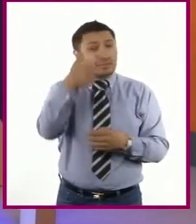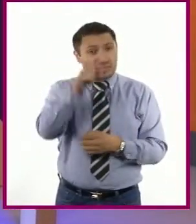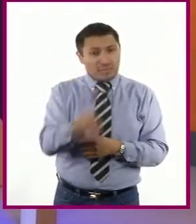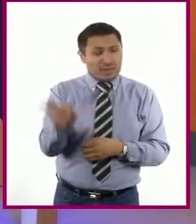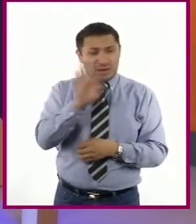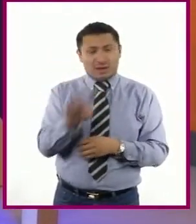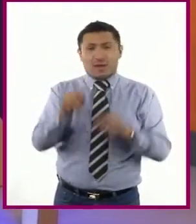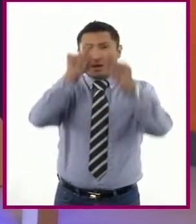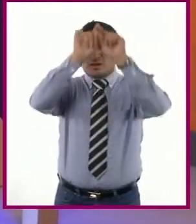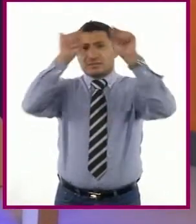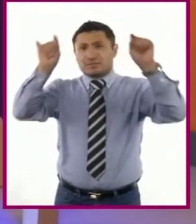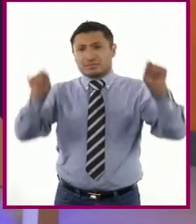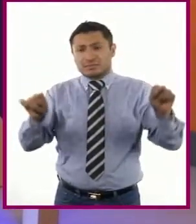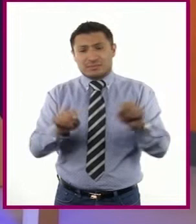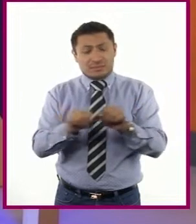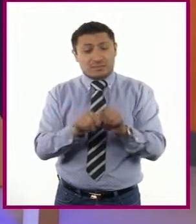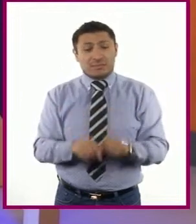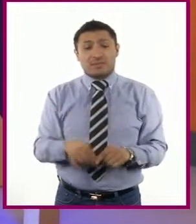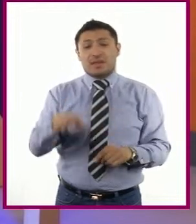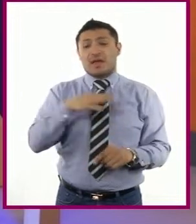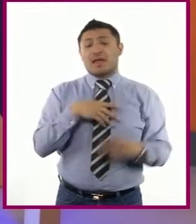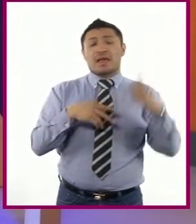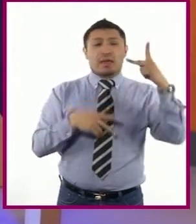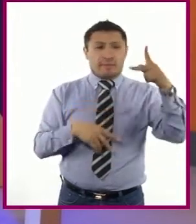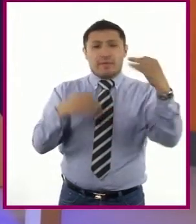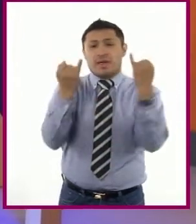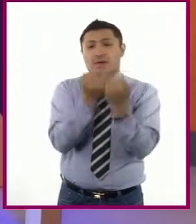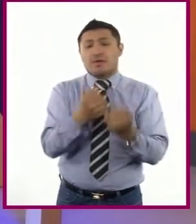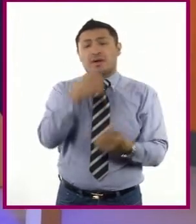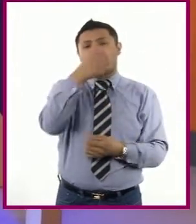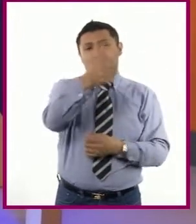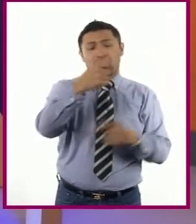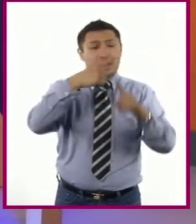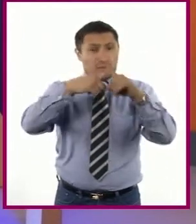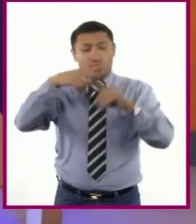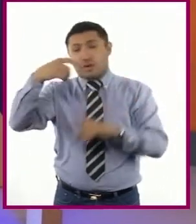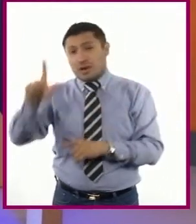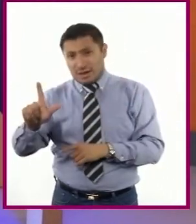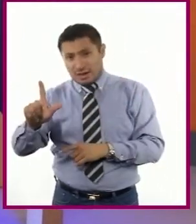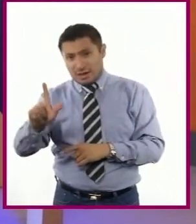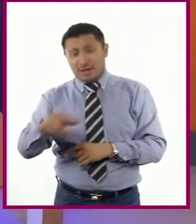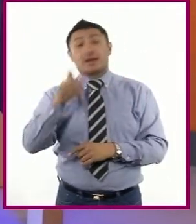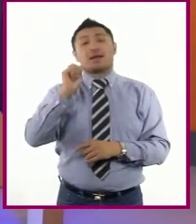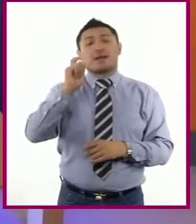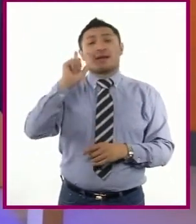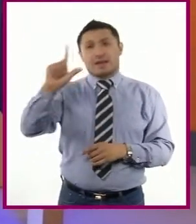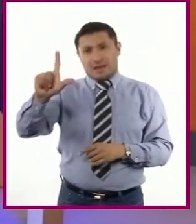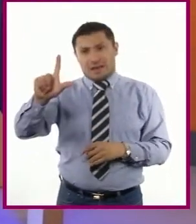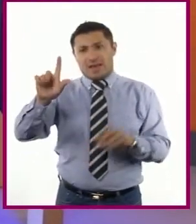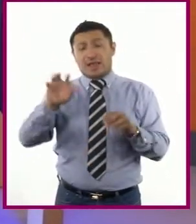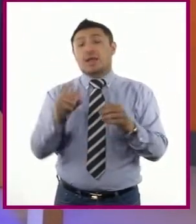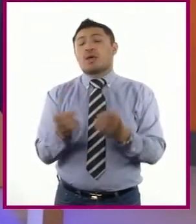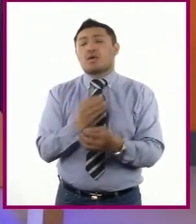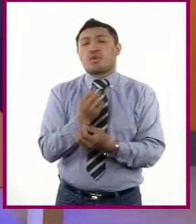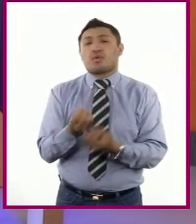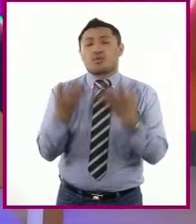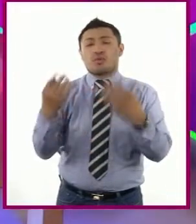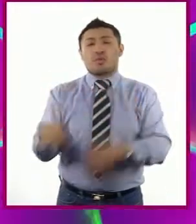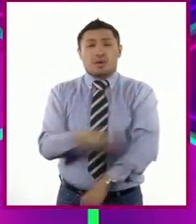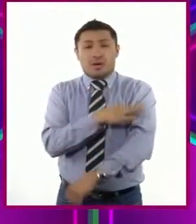un hexágono regular, será perímetro igual a 6 por L, siendo L la medida de un lado del